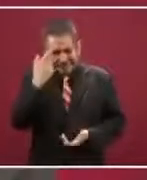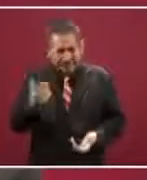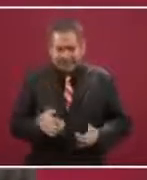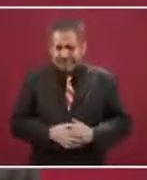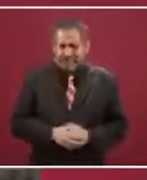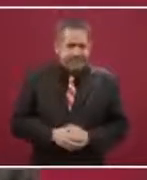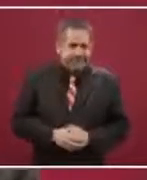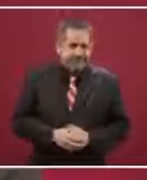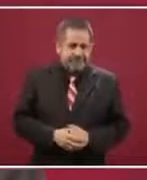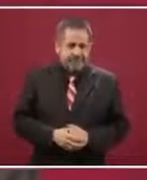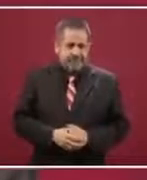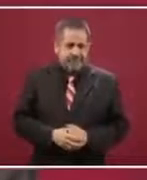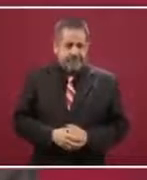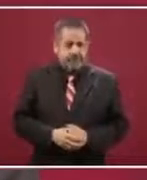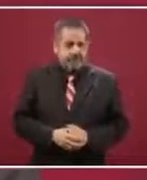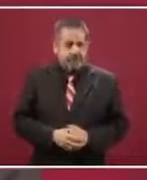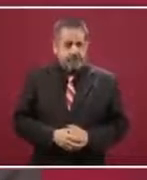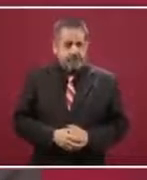el que